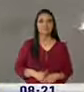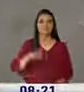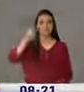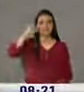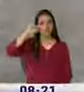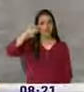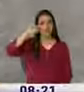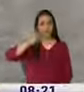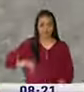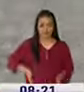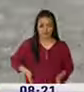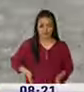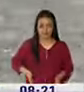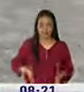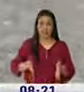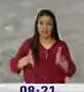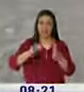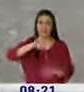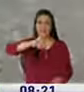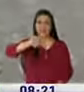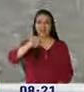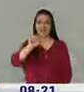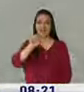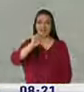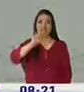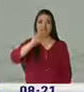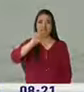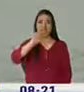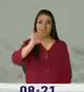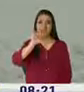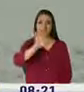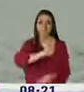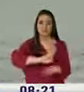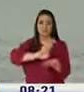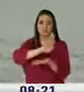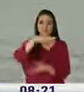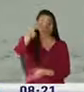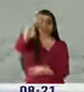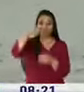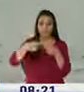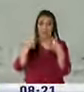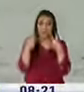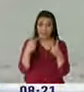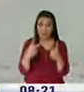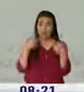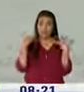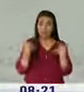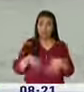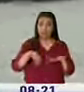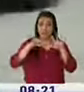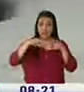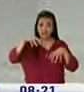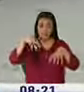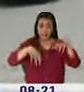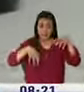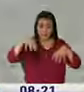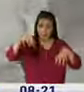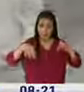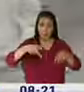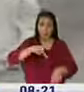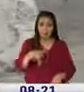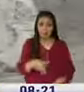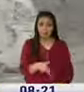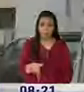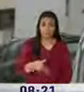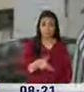Recordemos el mal estado de la calle de los Jazmines en el sector de la California Alta, norte de Quito. Más de 6 baches en la calzada causaban molestias a